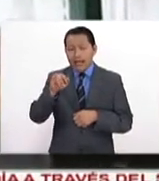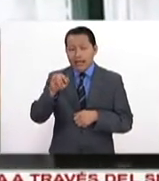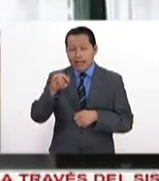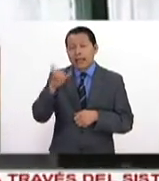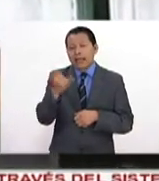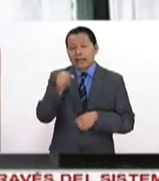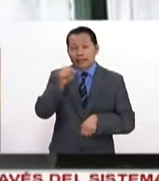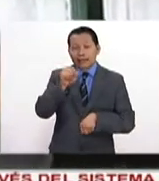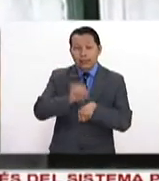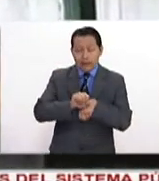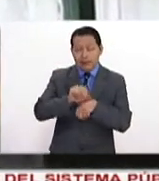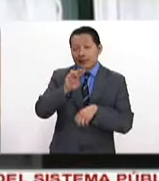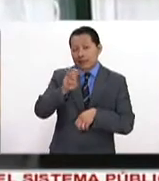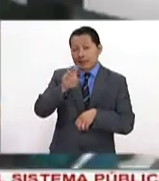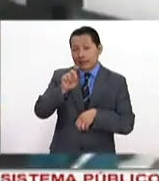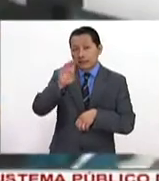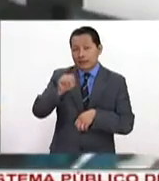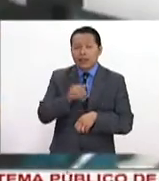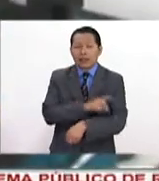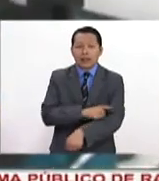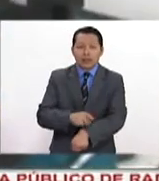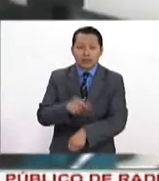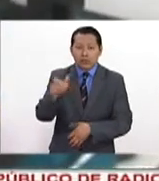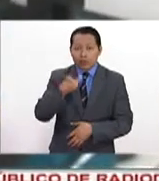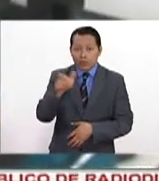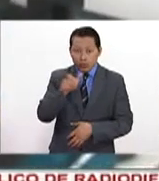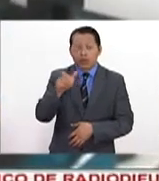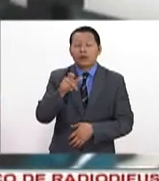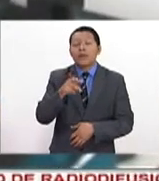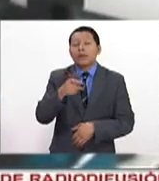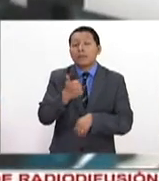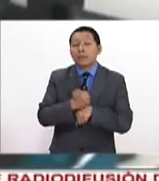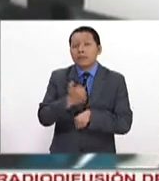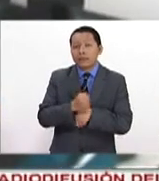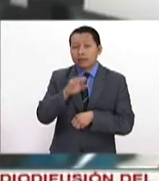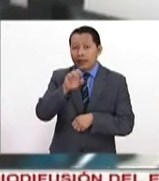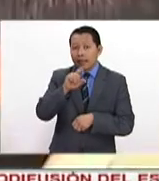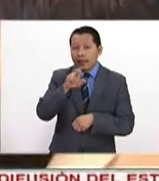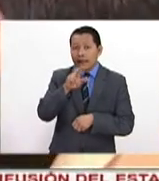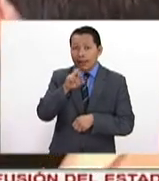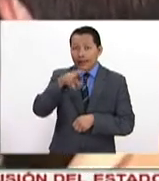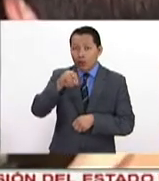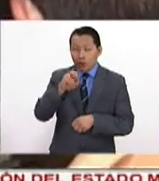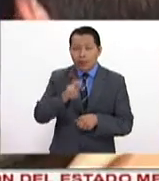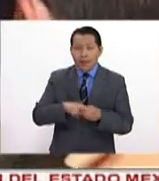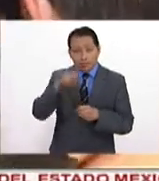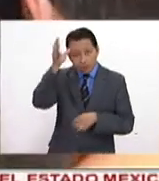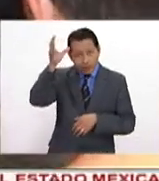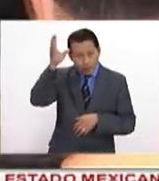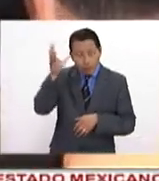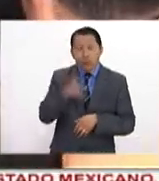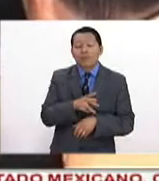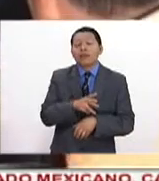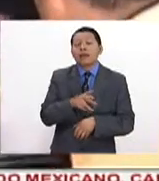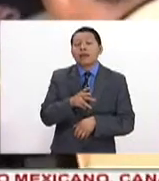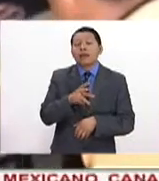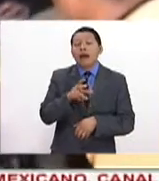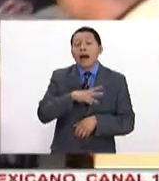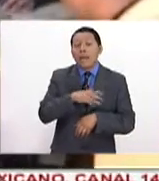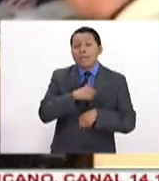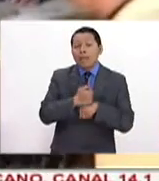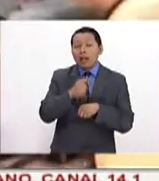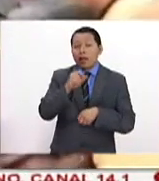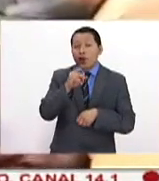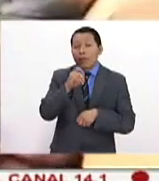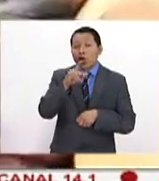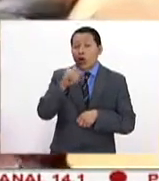la secundaria 339 en la delegación Xochimilco, la primaria Celerino Cano Palacios en la Cuauhtémoc, en la delegación Cuauhtémoc, la primaria